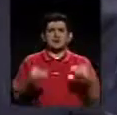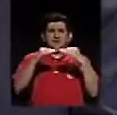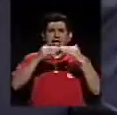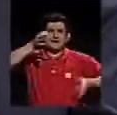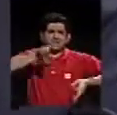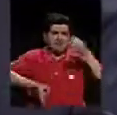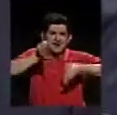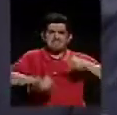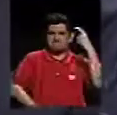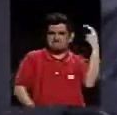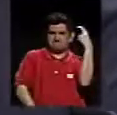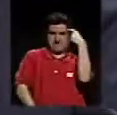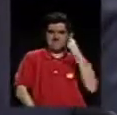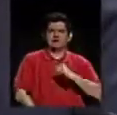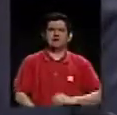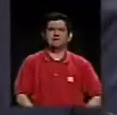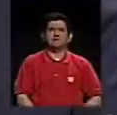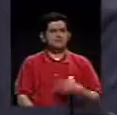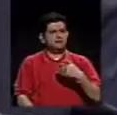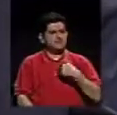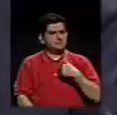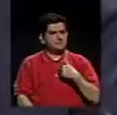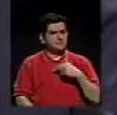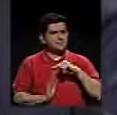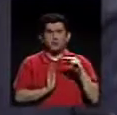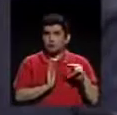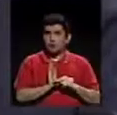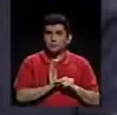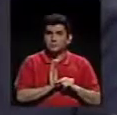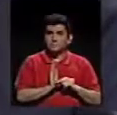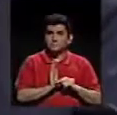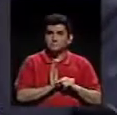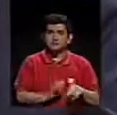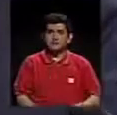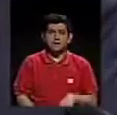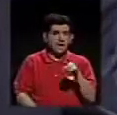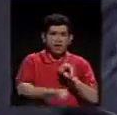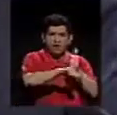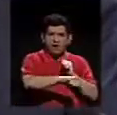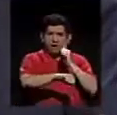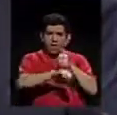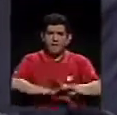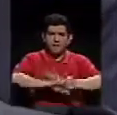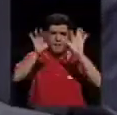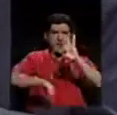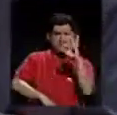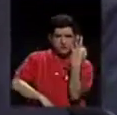jurídicamente se pensaría que hay normas que establecen con